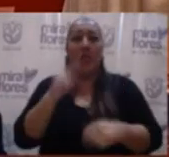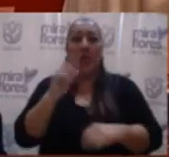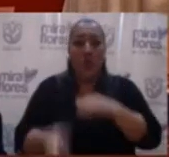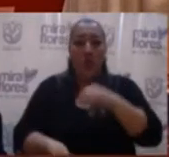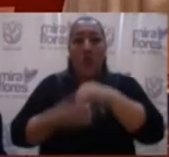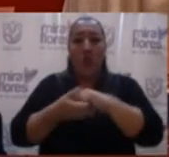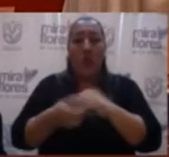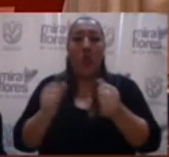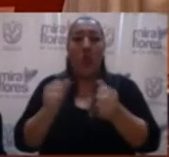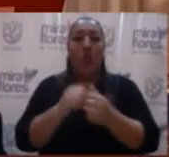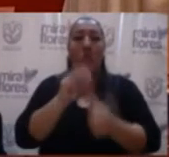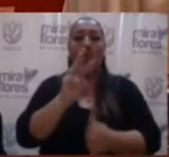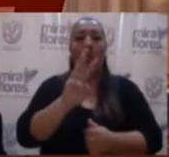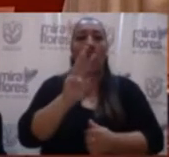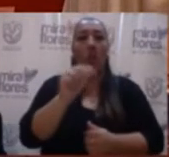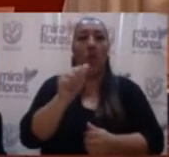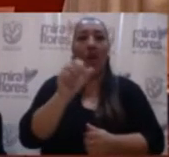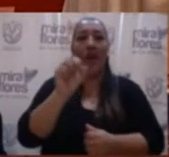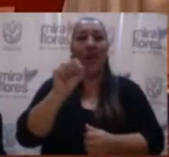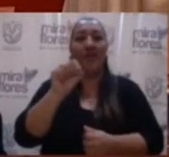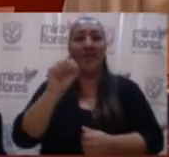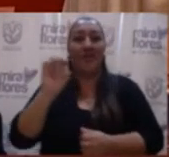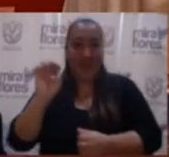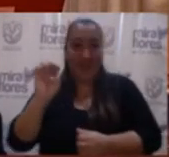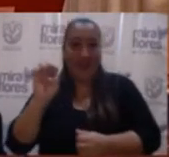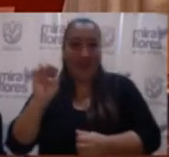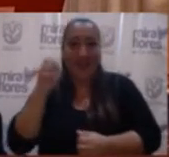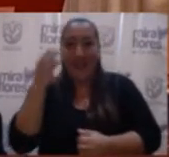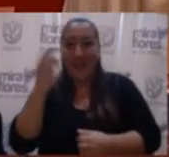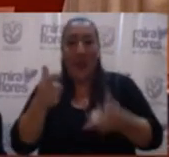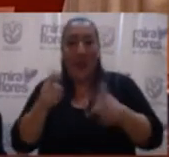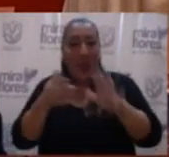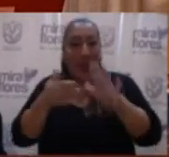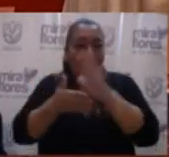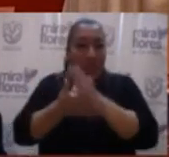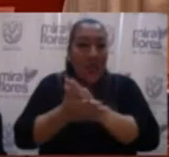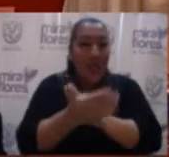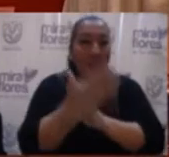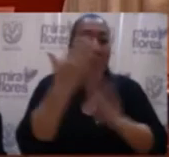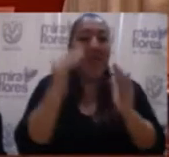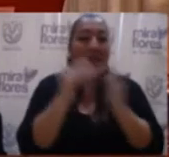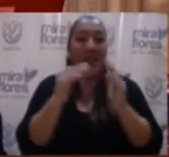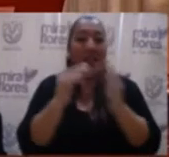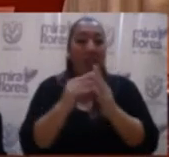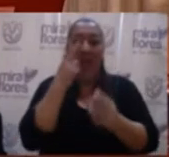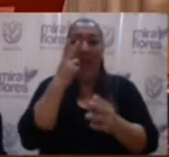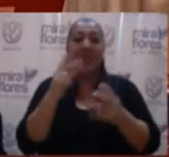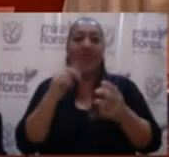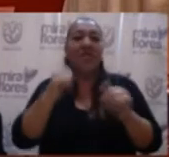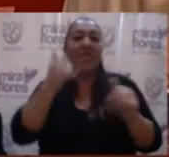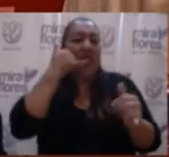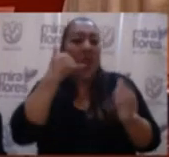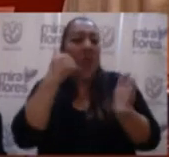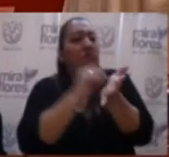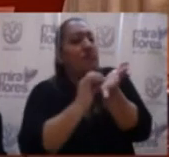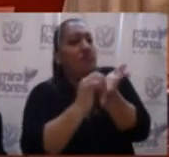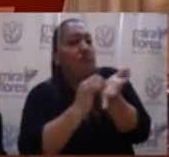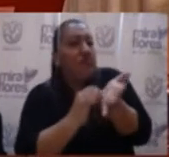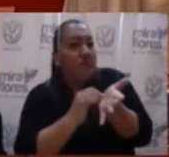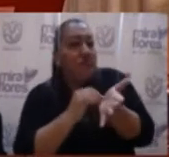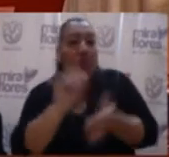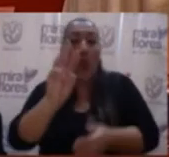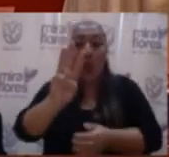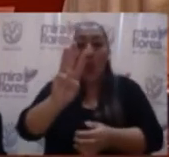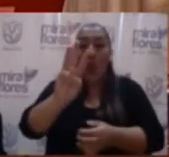convenio con Waze. Todos nosotros, cuando salimos de nuestras casas o nos queremos dirigir a algún lugar, muchas veces utilizamos el